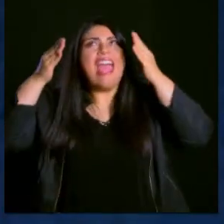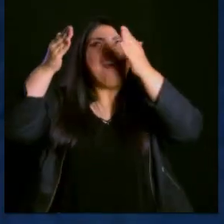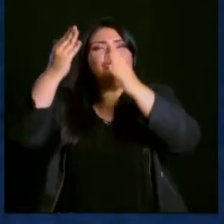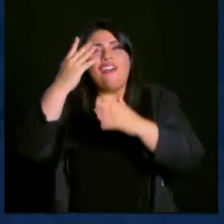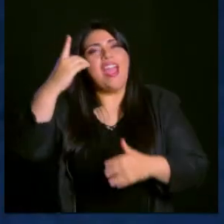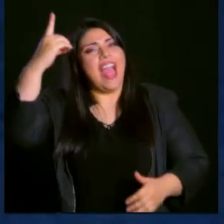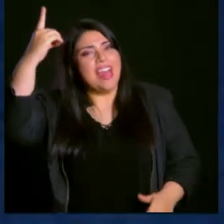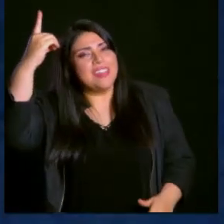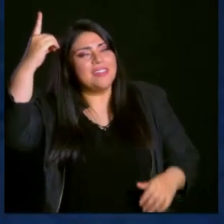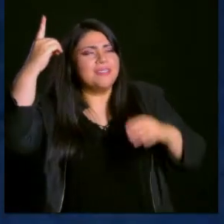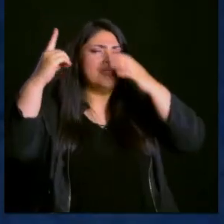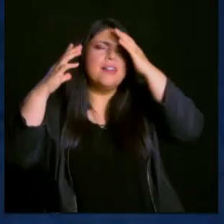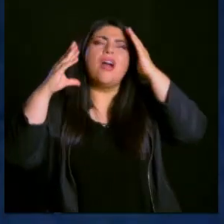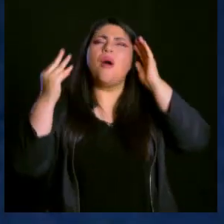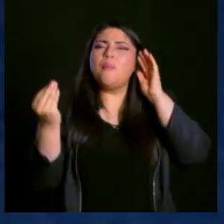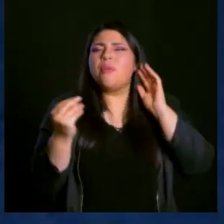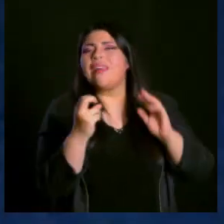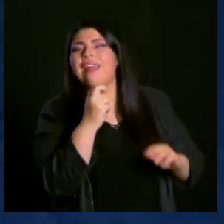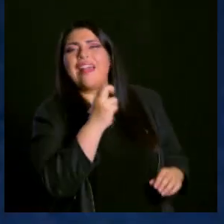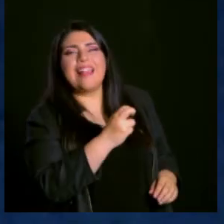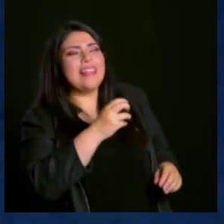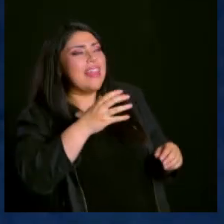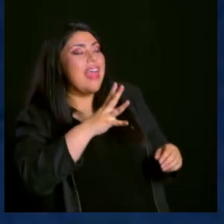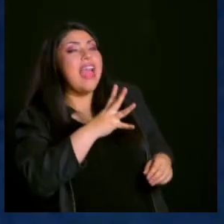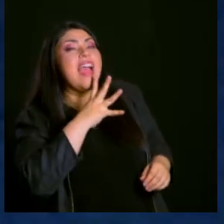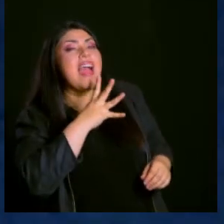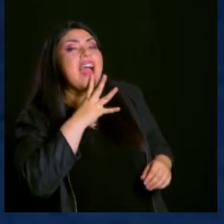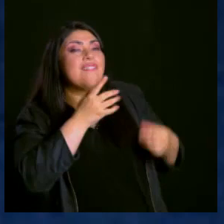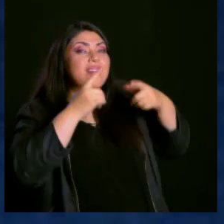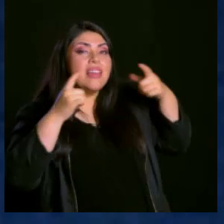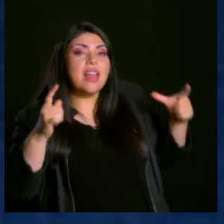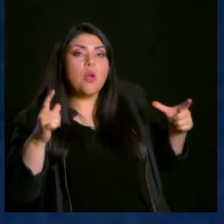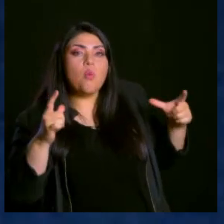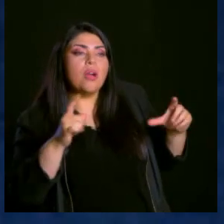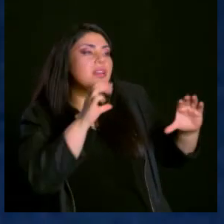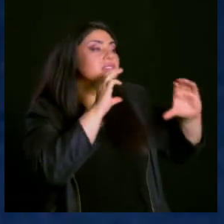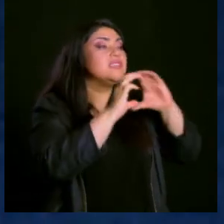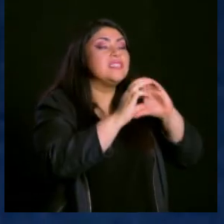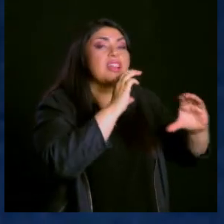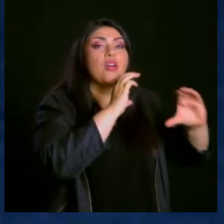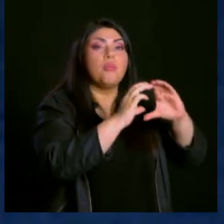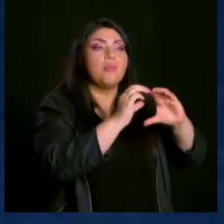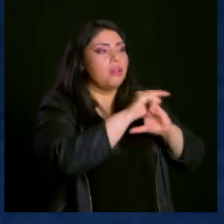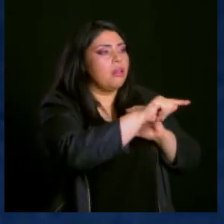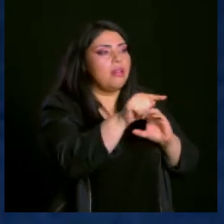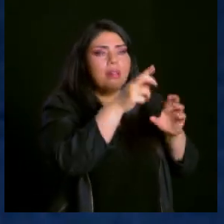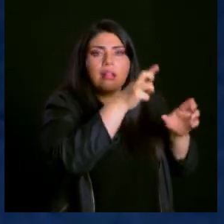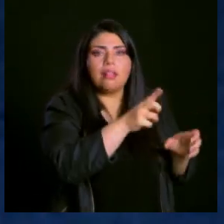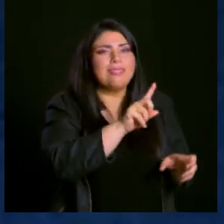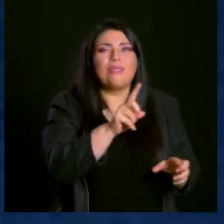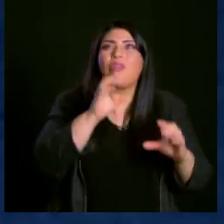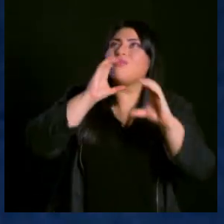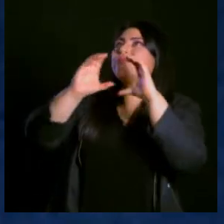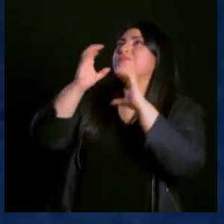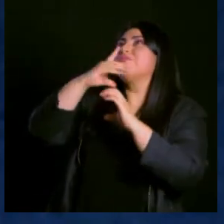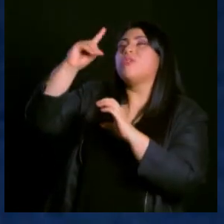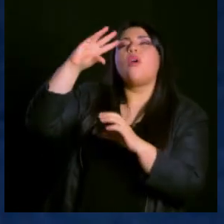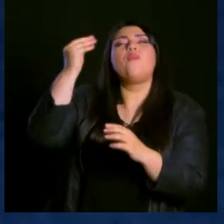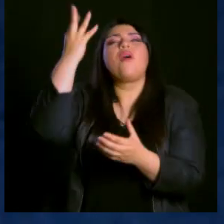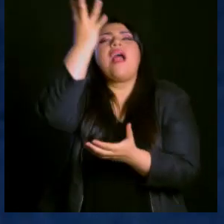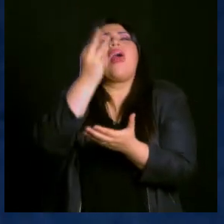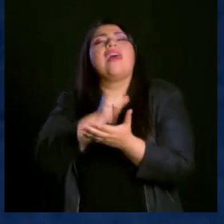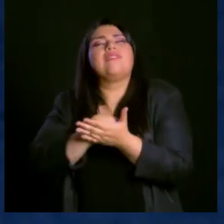Mira porque el que habla en lenguas no habla los hombres sino a Dios pues nadie le entiende Aunque por el espíritu habla